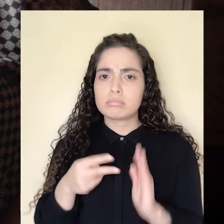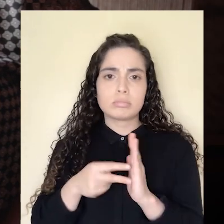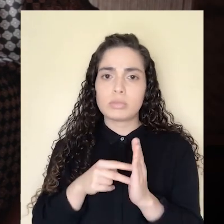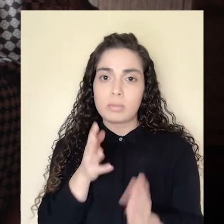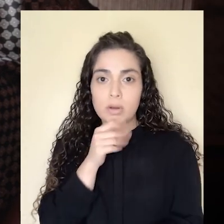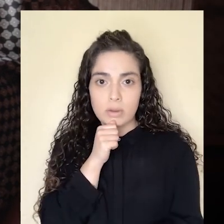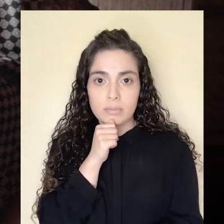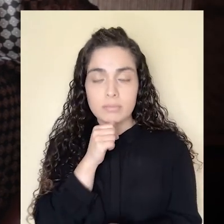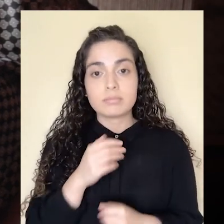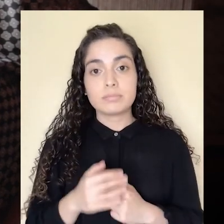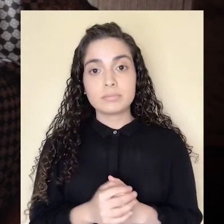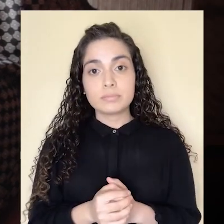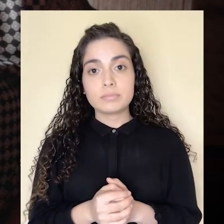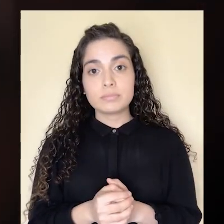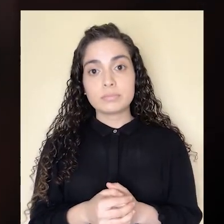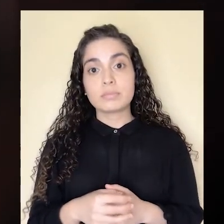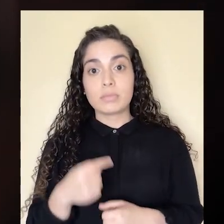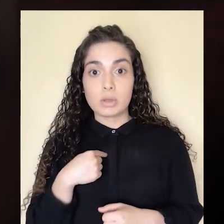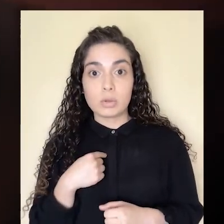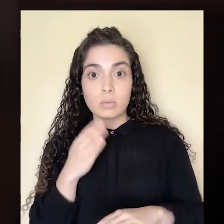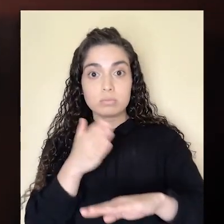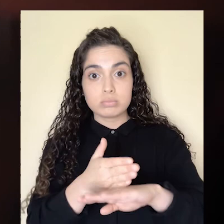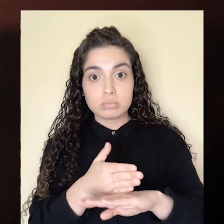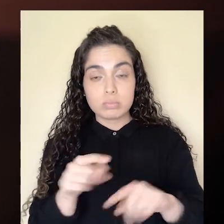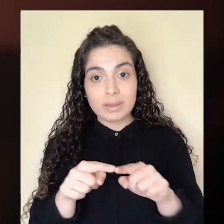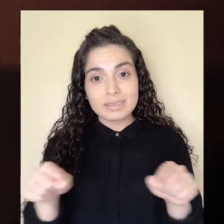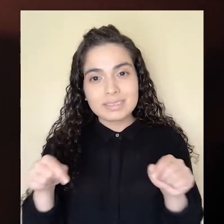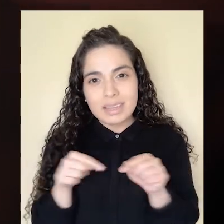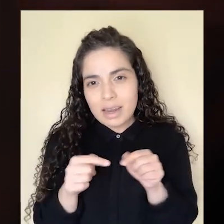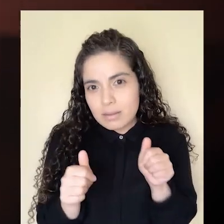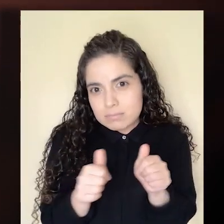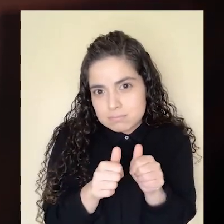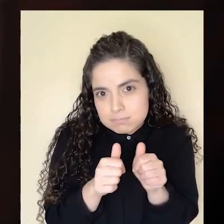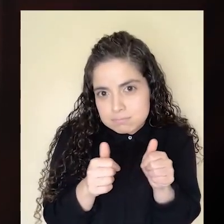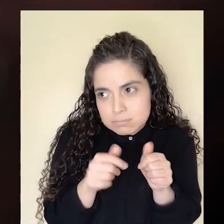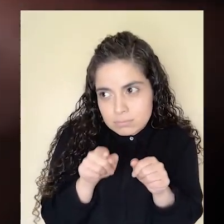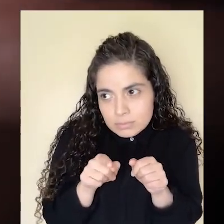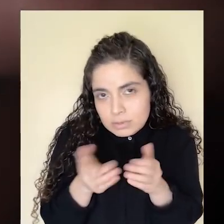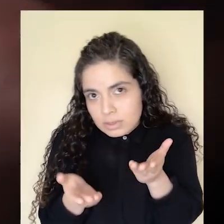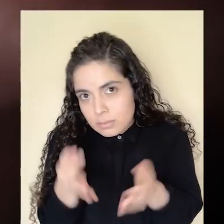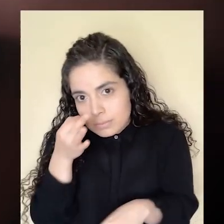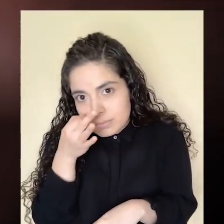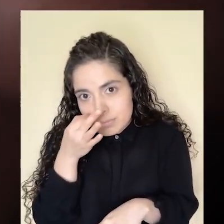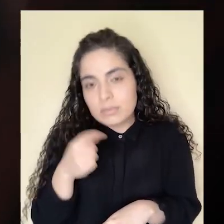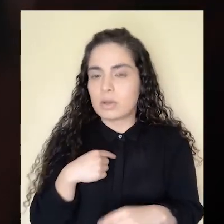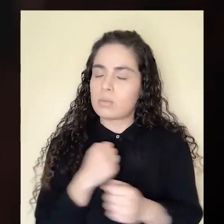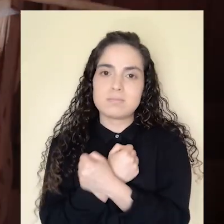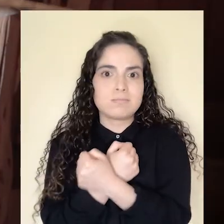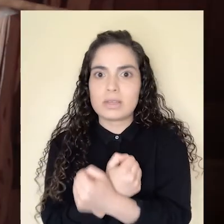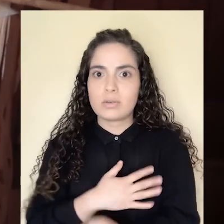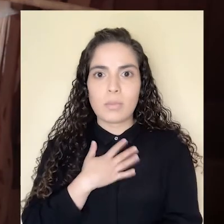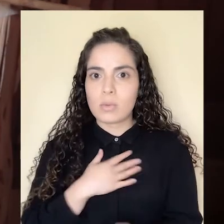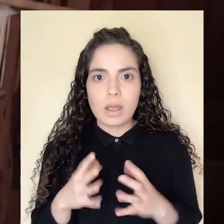Y ella me dijo que sí, que no había problema. Y así que me instalé en un rinconcito y como yo tenía la pasión de